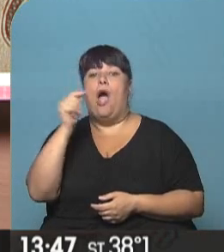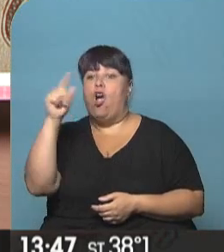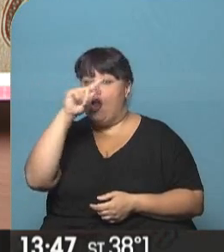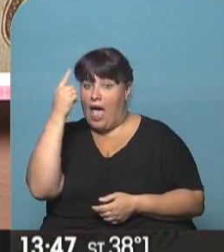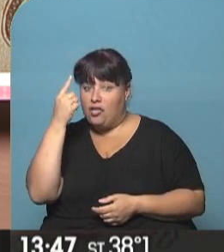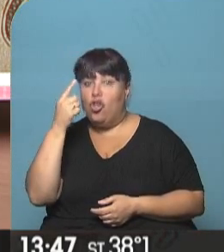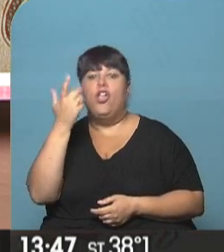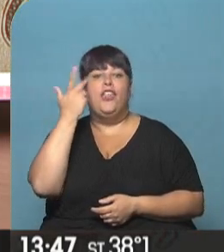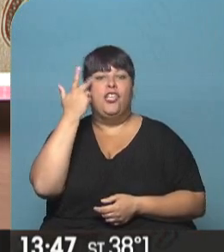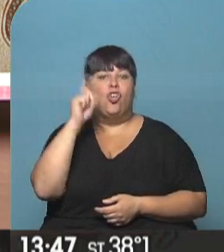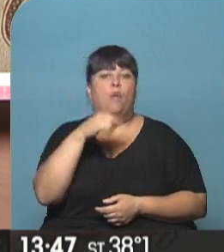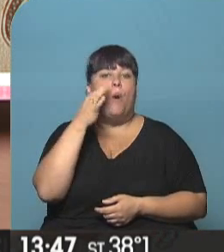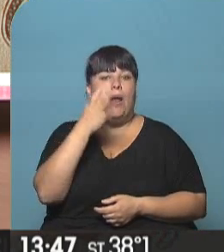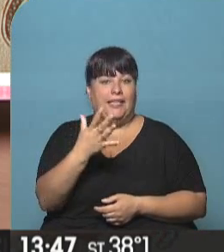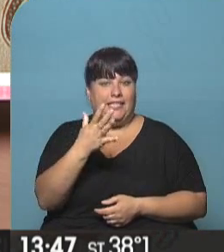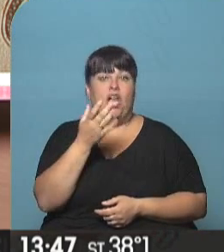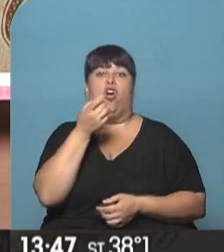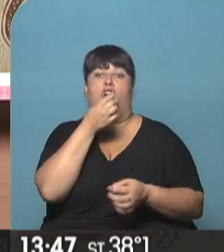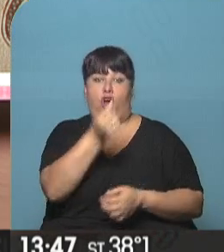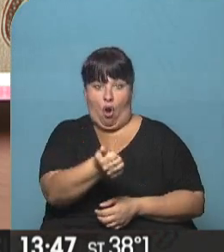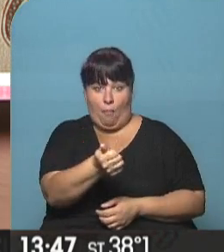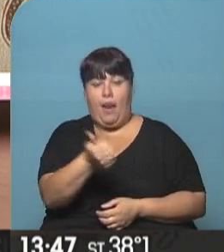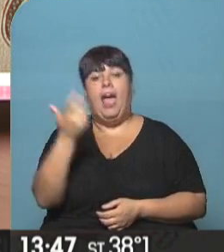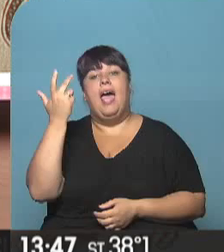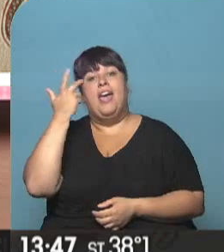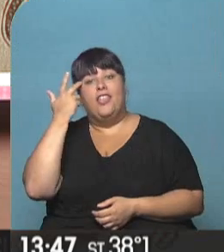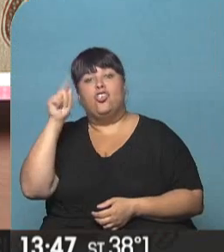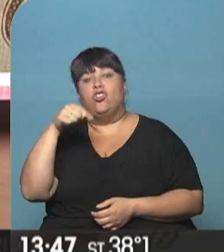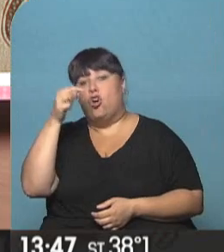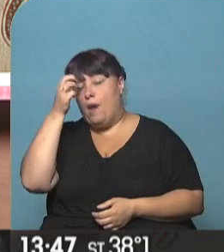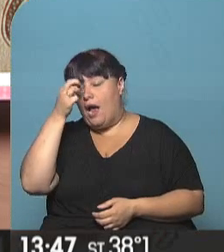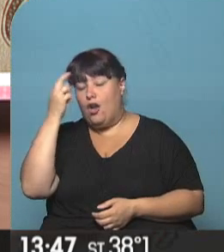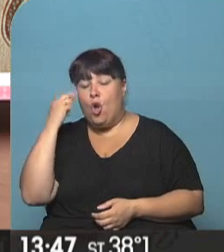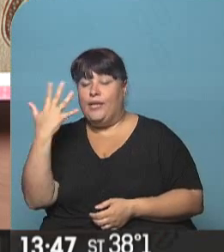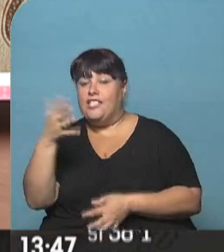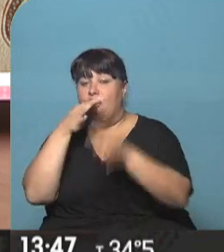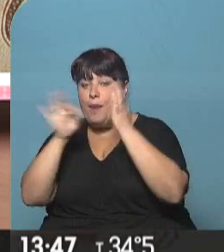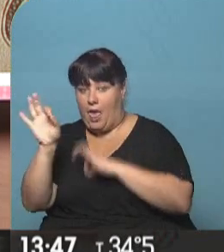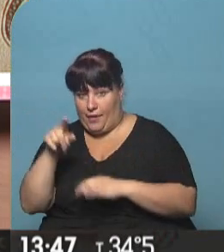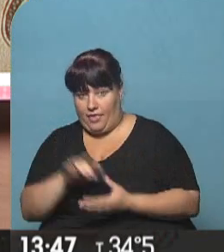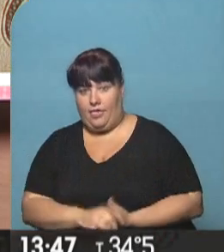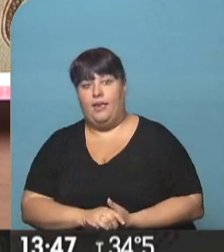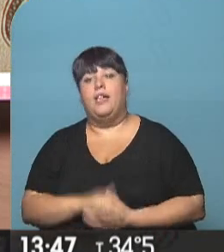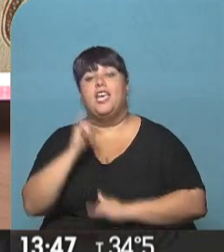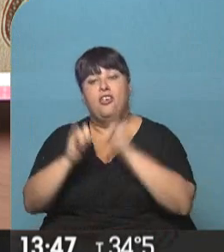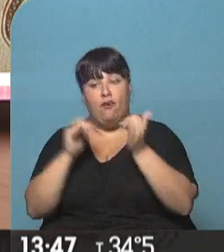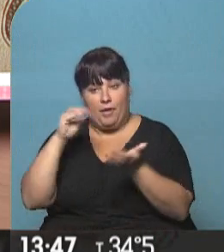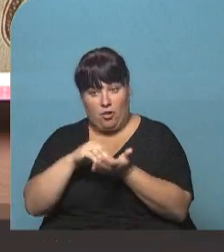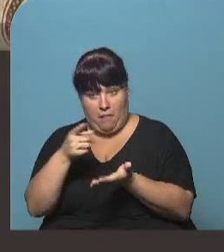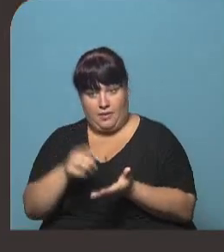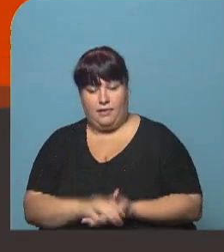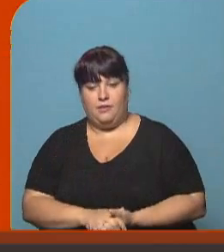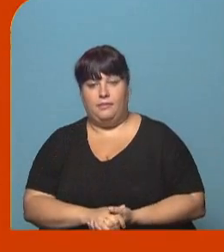Nación 18,45 para la compra. Para la venta, 18,95. Más información ahora.